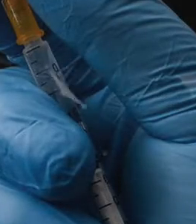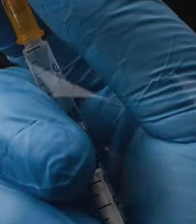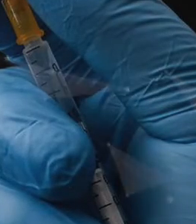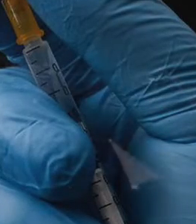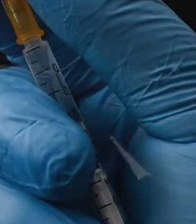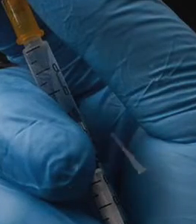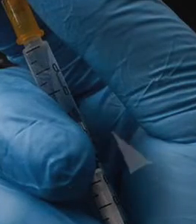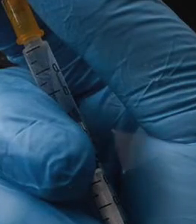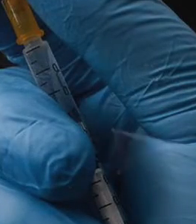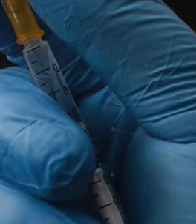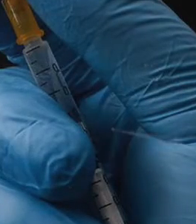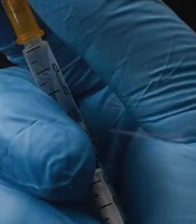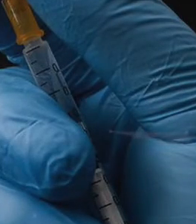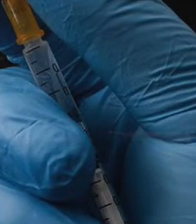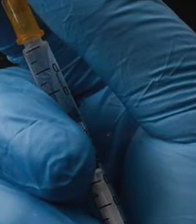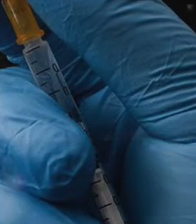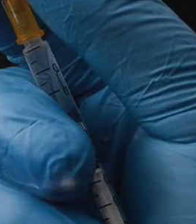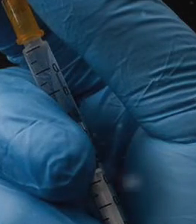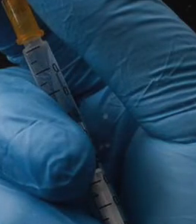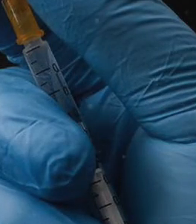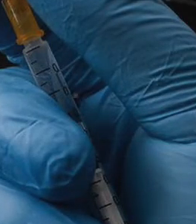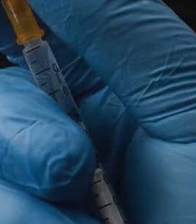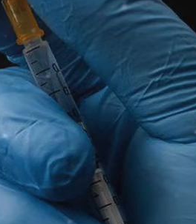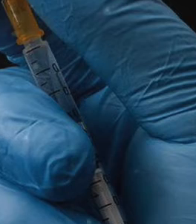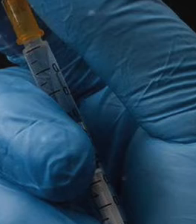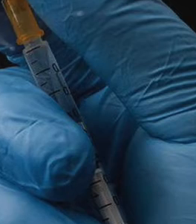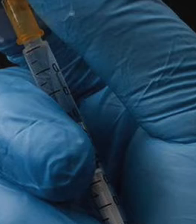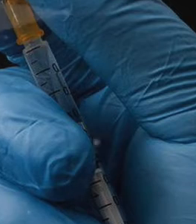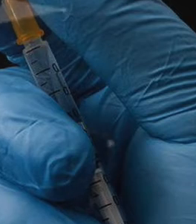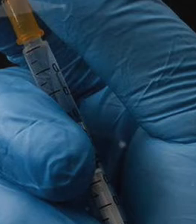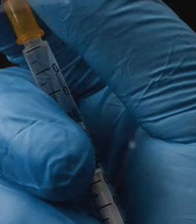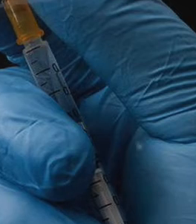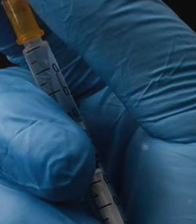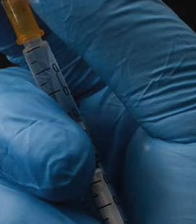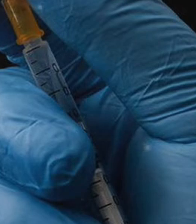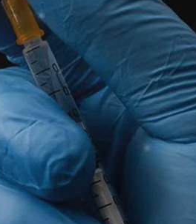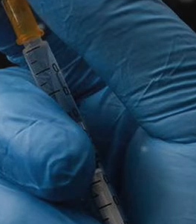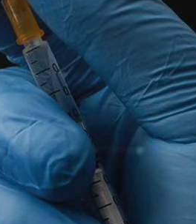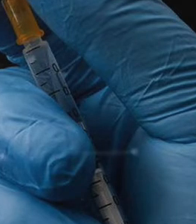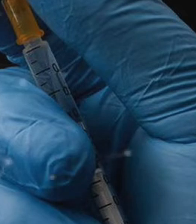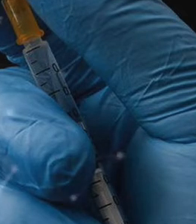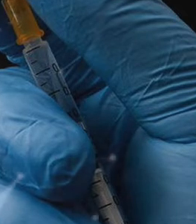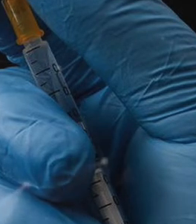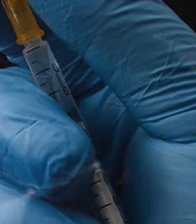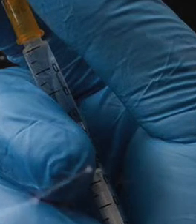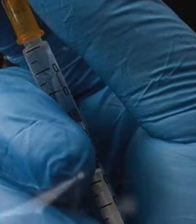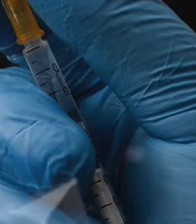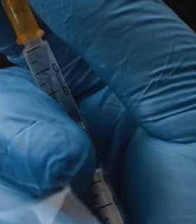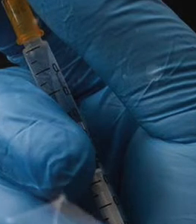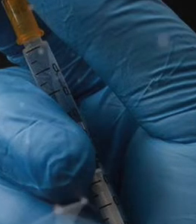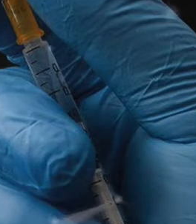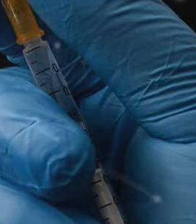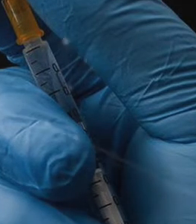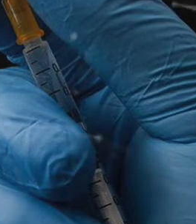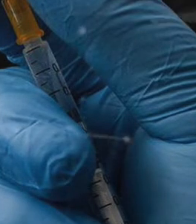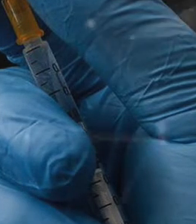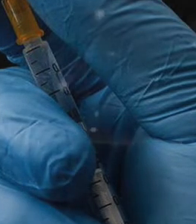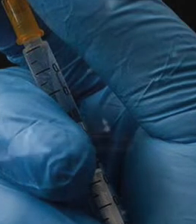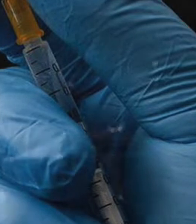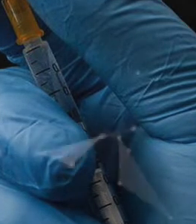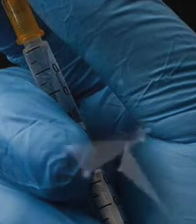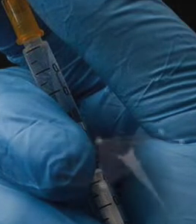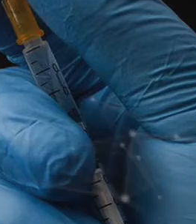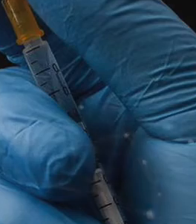Mantente informado y visita nuestra cuenta de Twitter, @escuchadiario, donde podrás encontrar notas destacadas y lo más reciente de